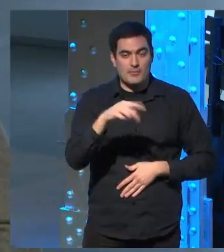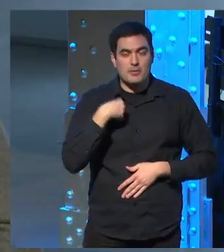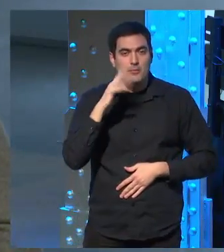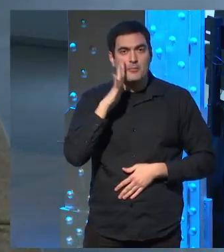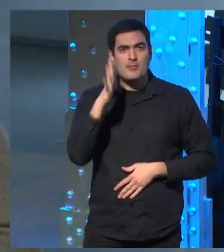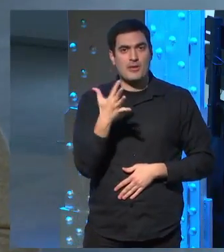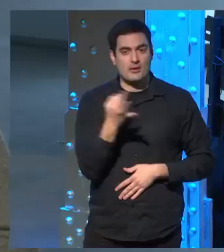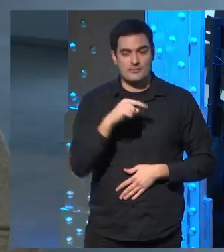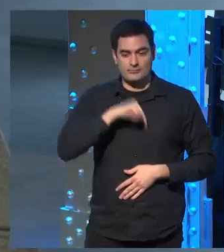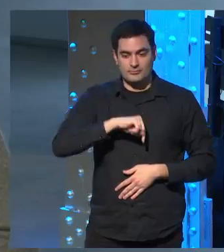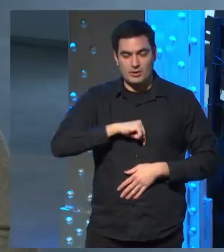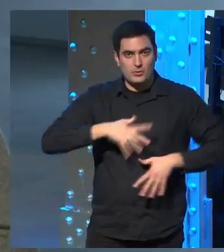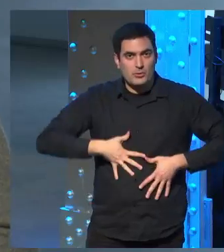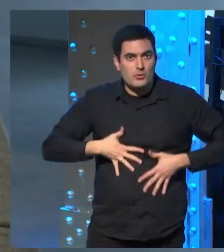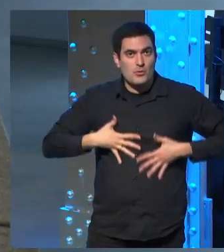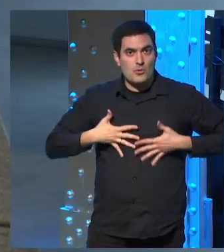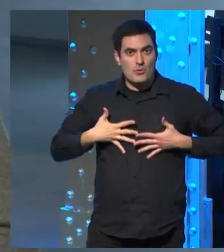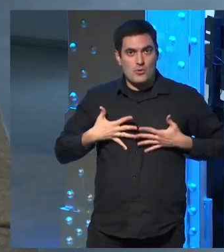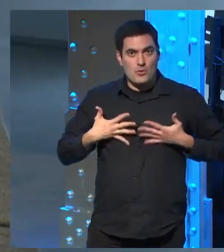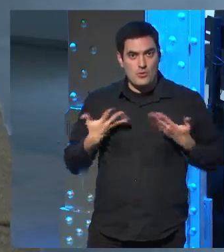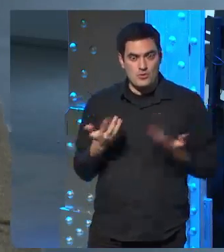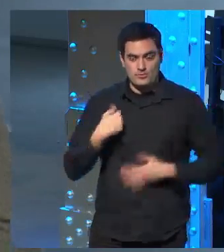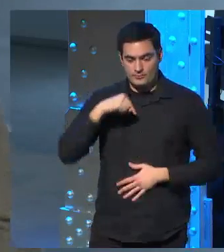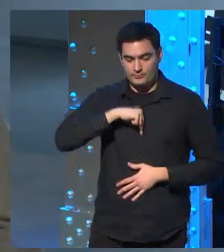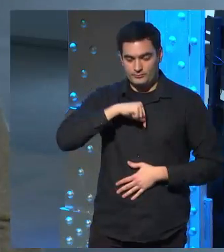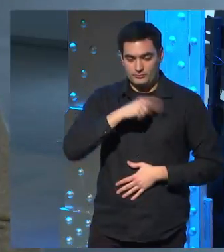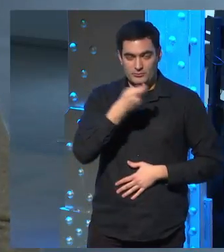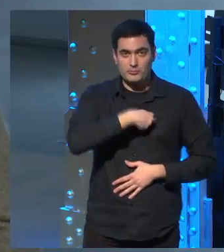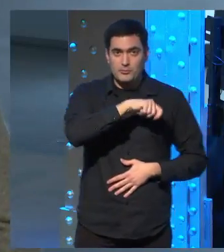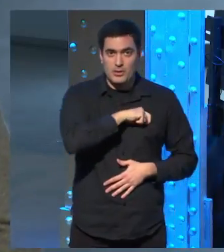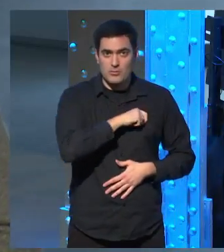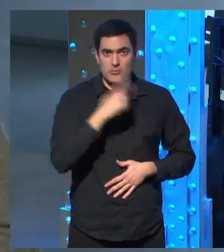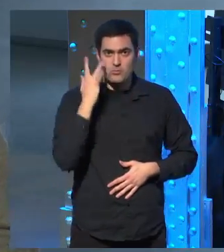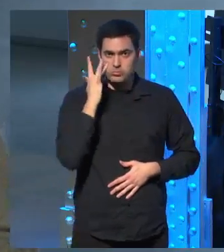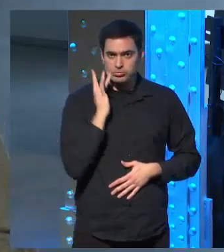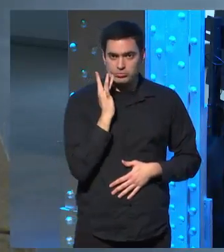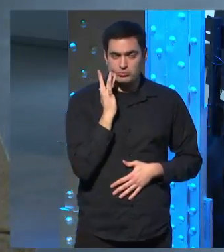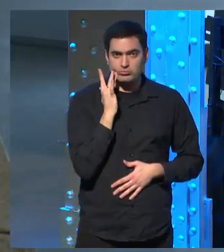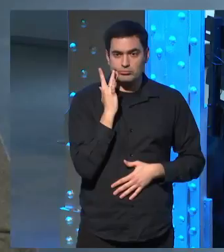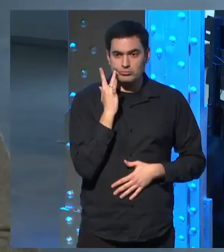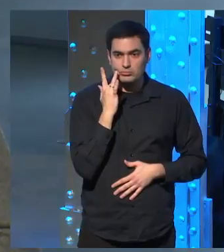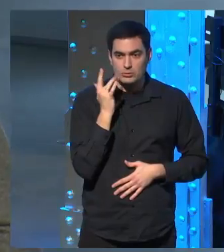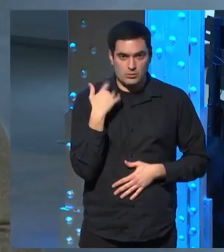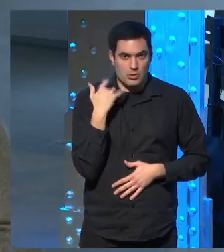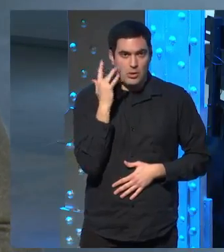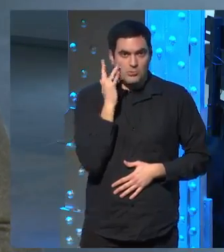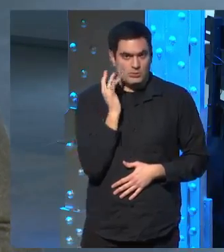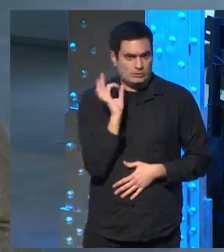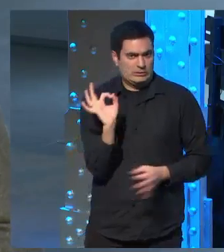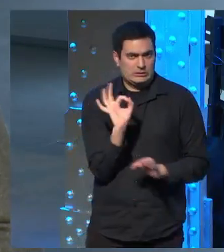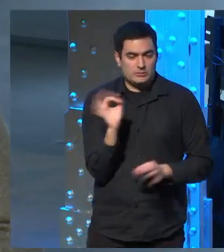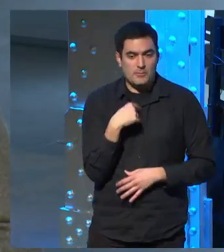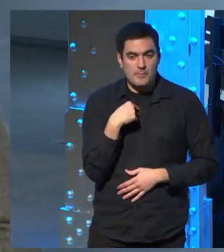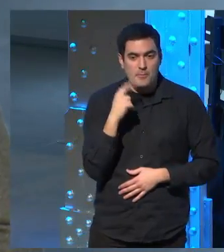me parece muy emocionante como ciudadano español, sin ningún énfasis patriótico,